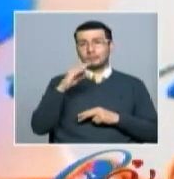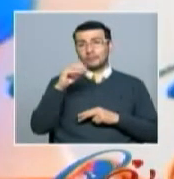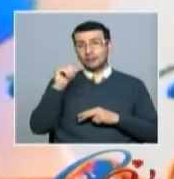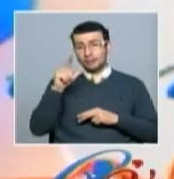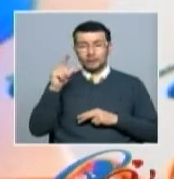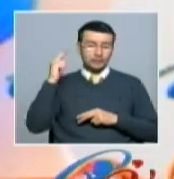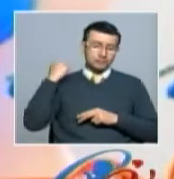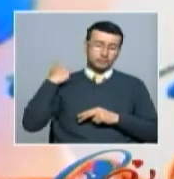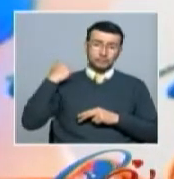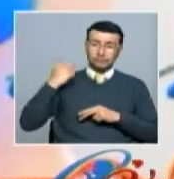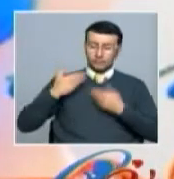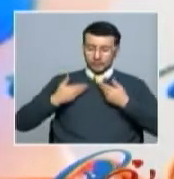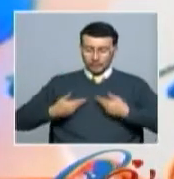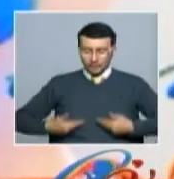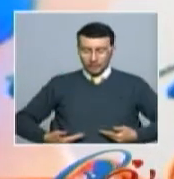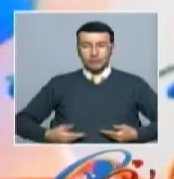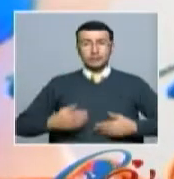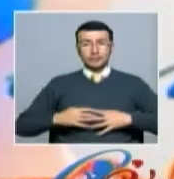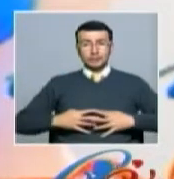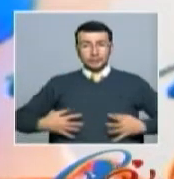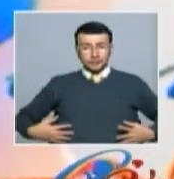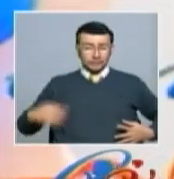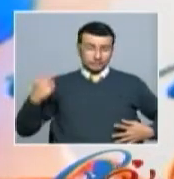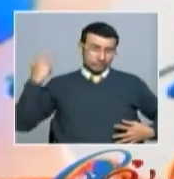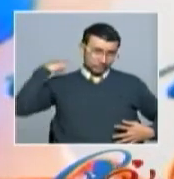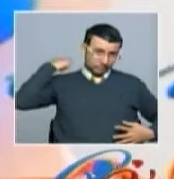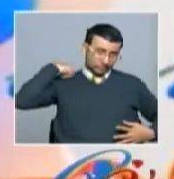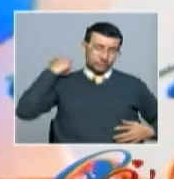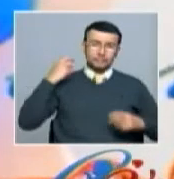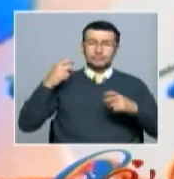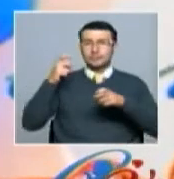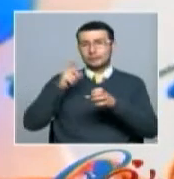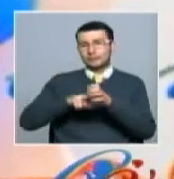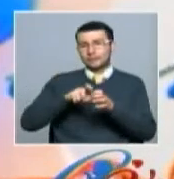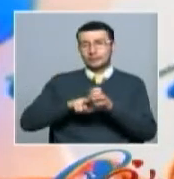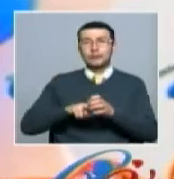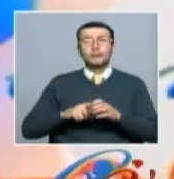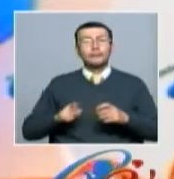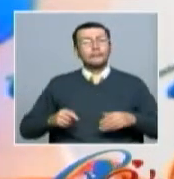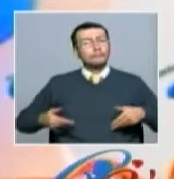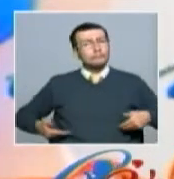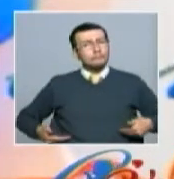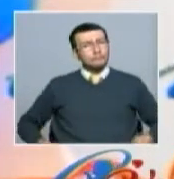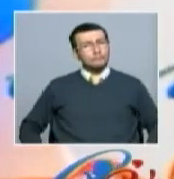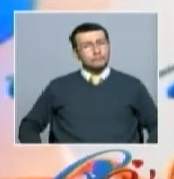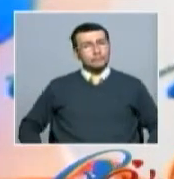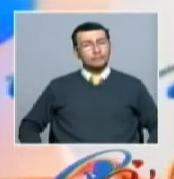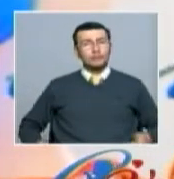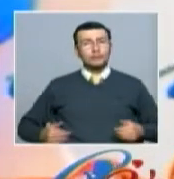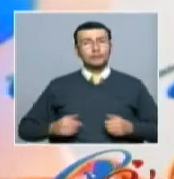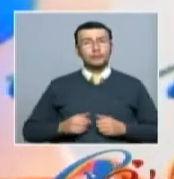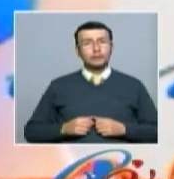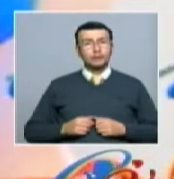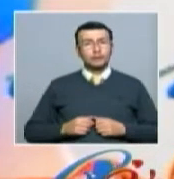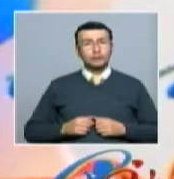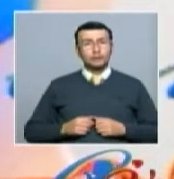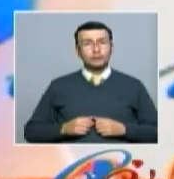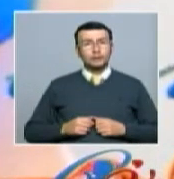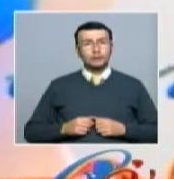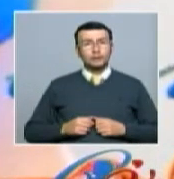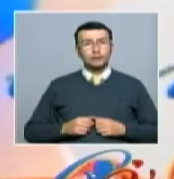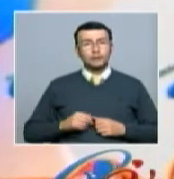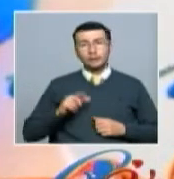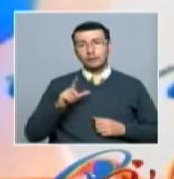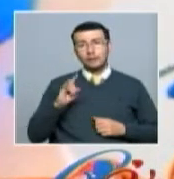piso correspondiente al tórax, que es la columna torácica dorsal, y la otra que tiene que ver con la